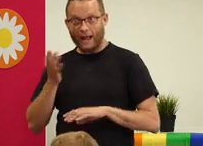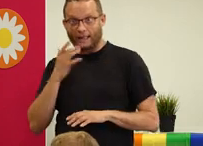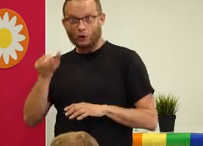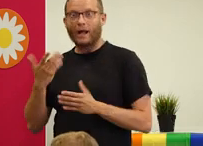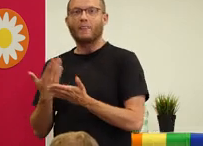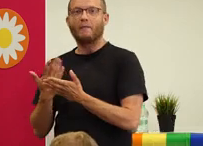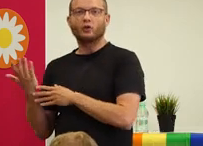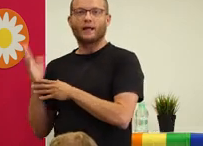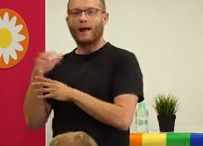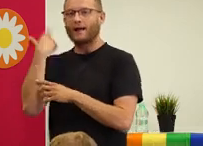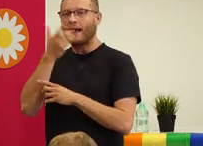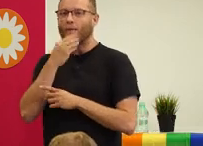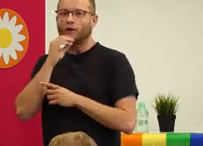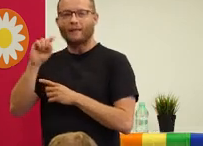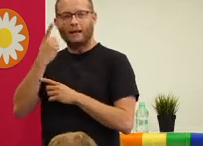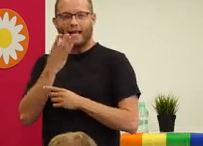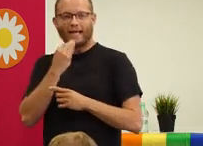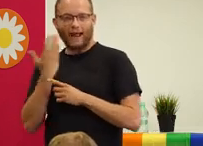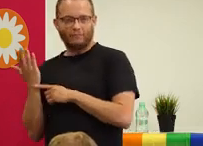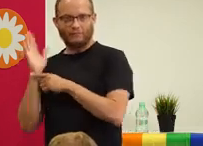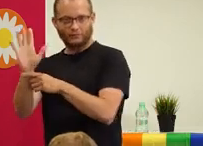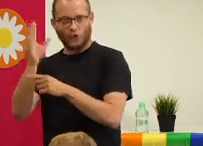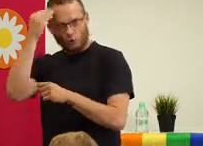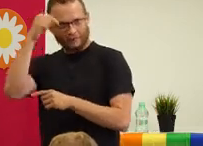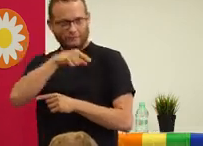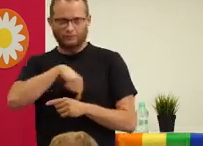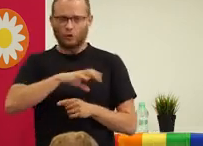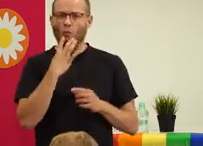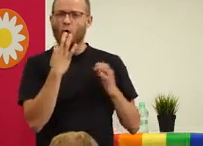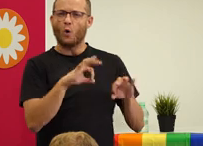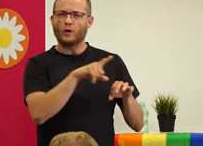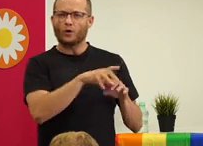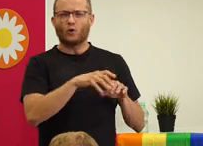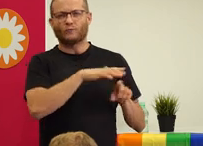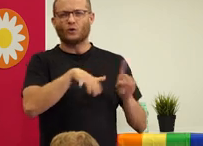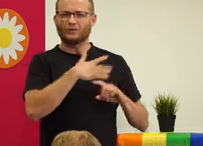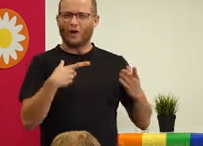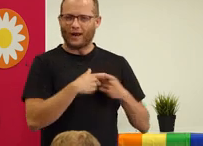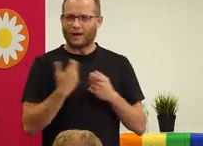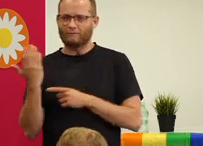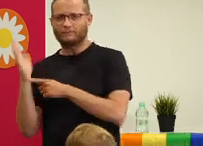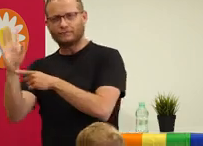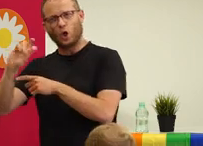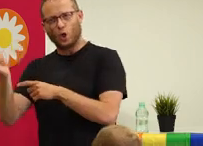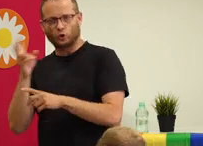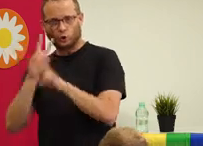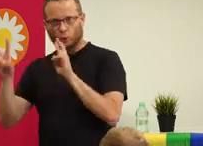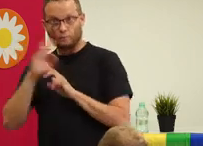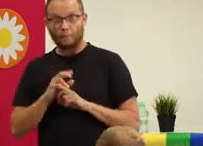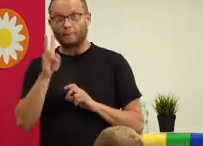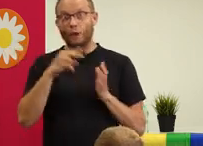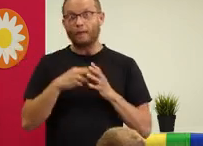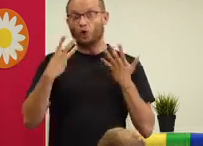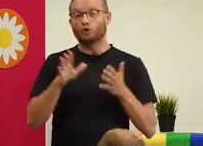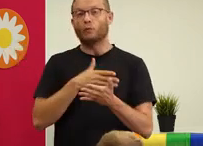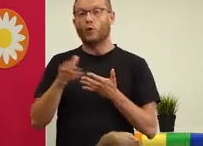manera mostraremos la cara más bonita de Israel, por lo que no se piense más en nosotros únicamente como en contexto de guerra. En el 2008 el